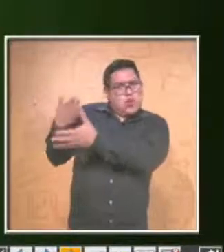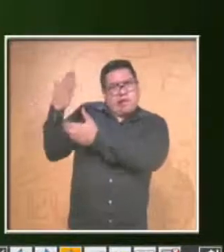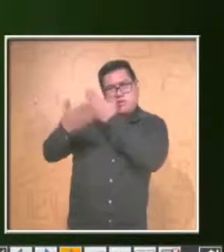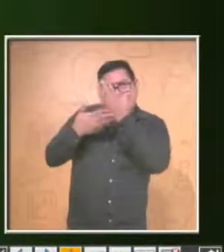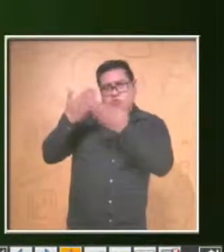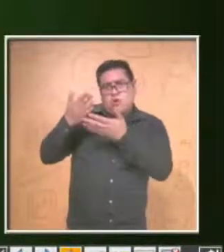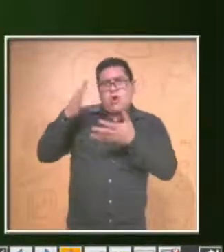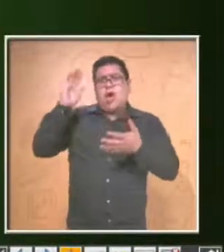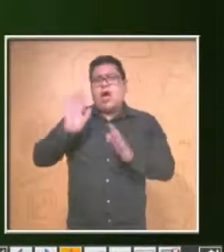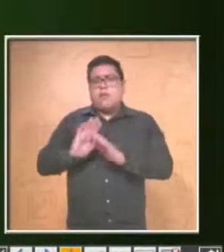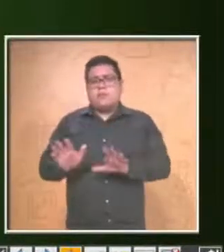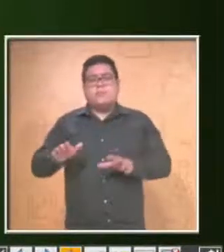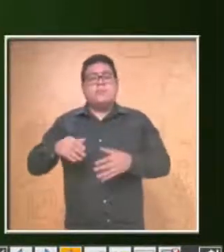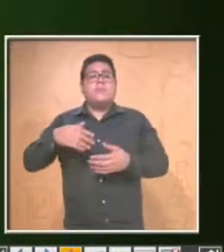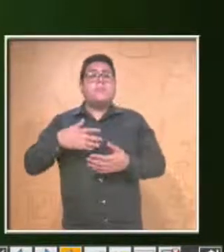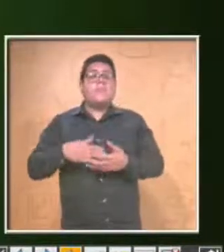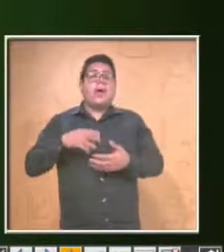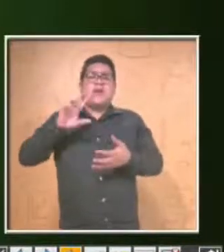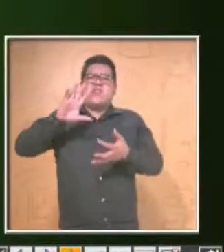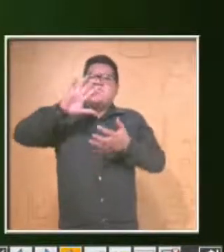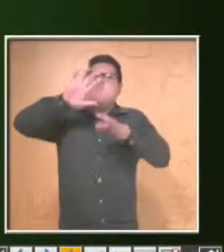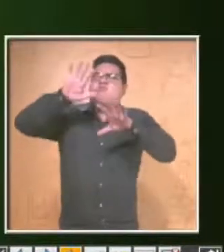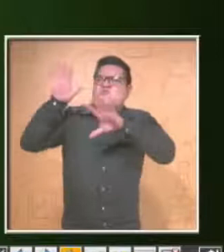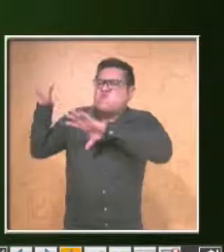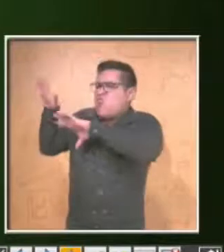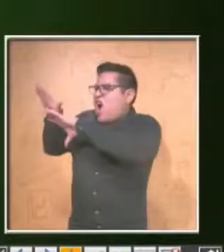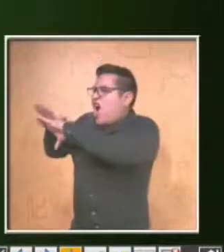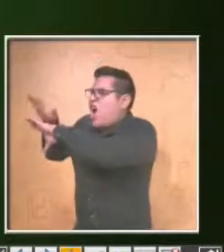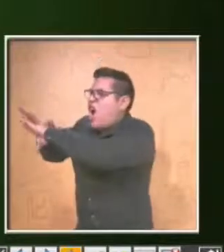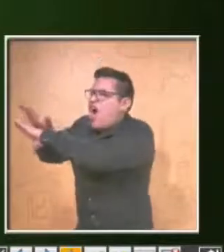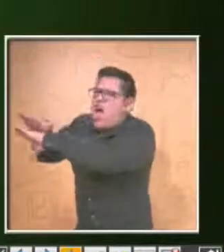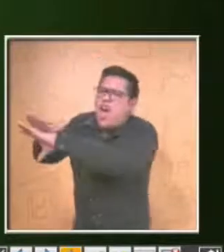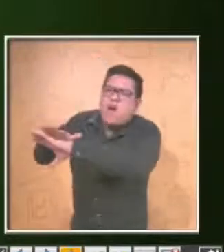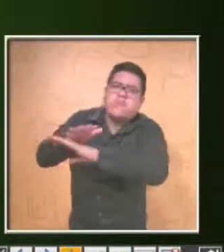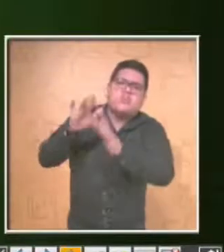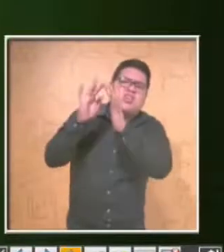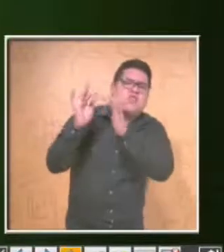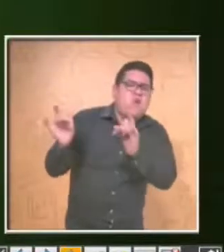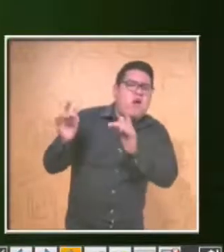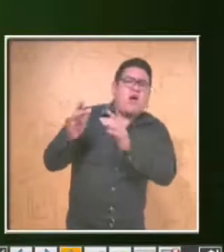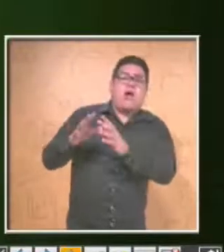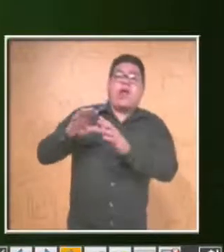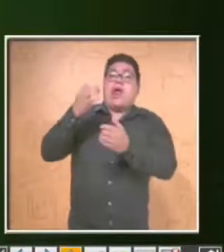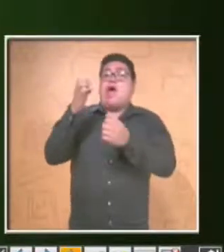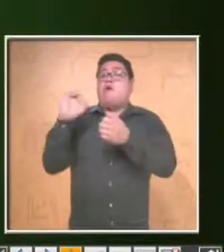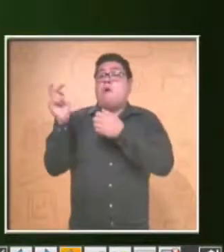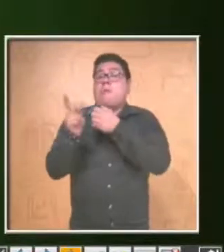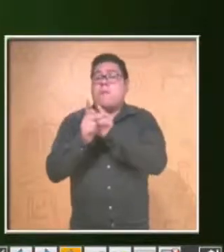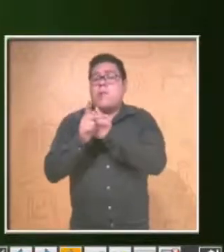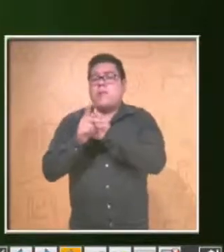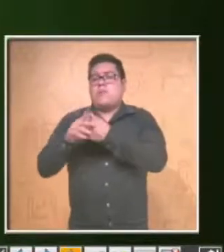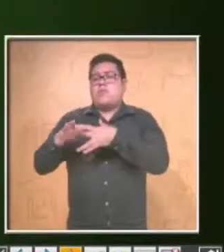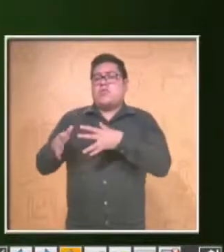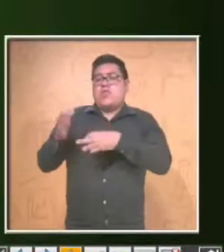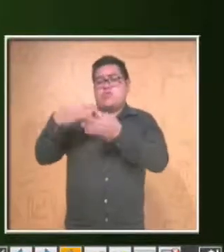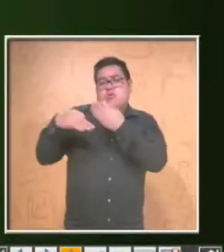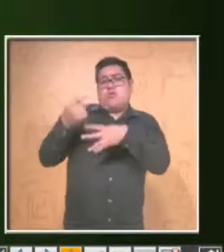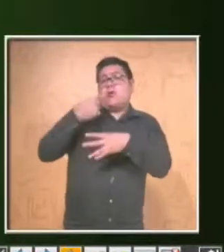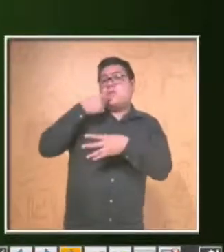hagamos para que veas cómo se transforma el mundo europeo a partir de todo lo que hemos estado